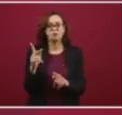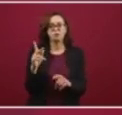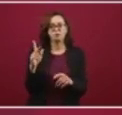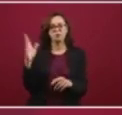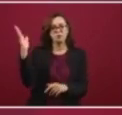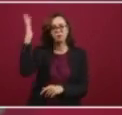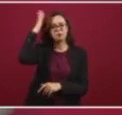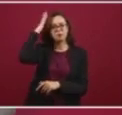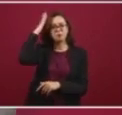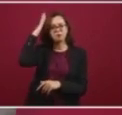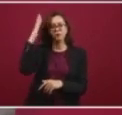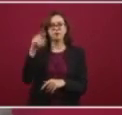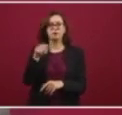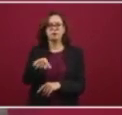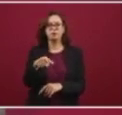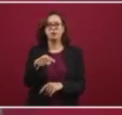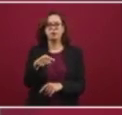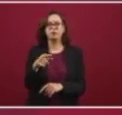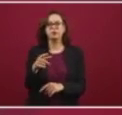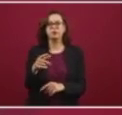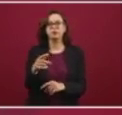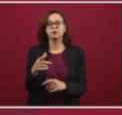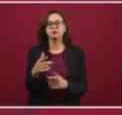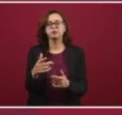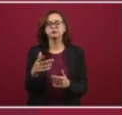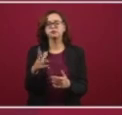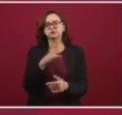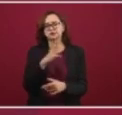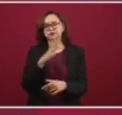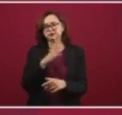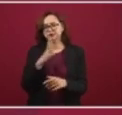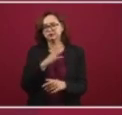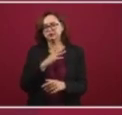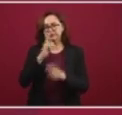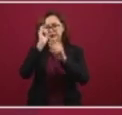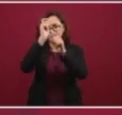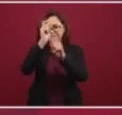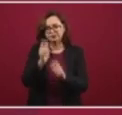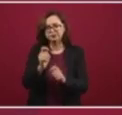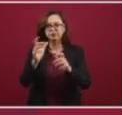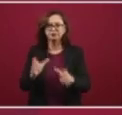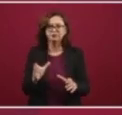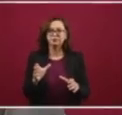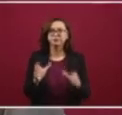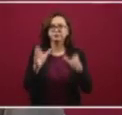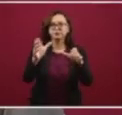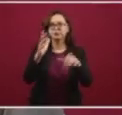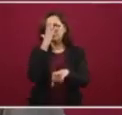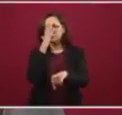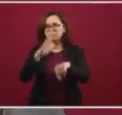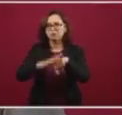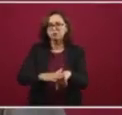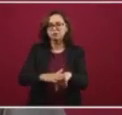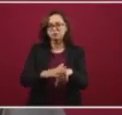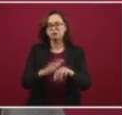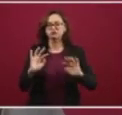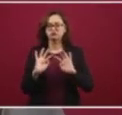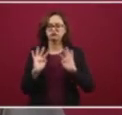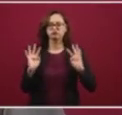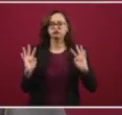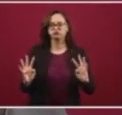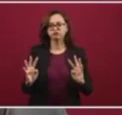donde está su monumento, su estatua. Vamos a